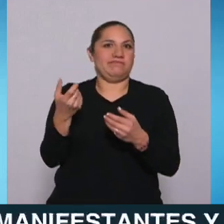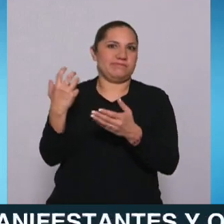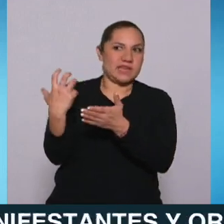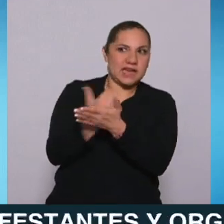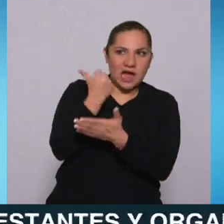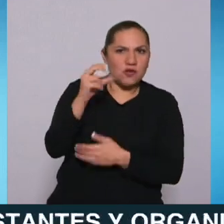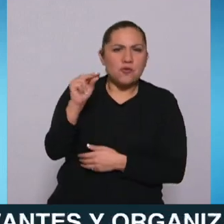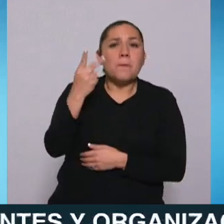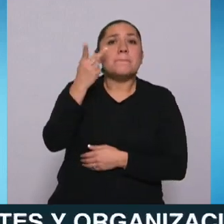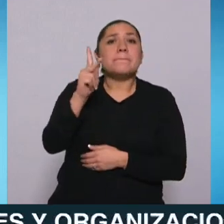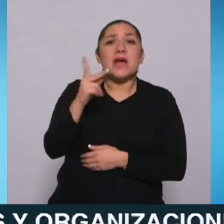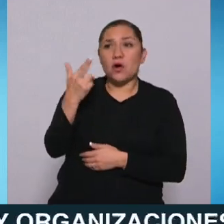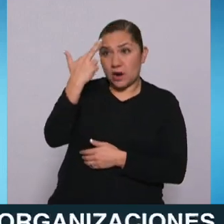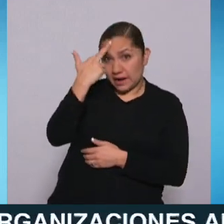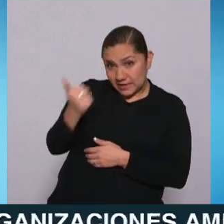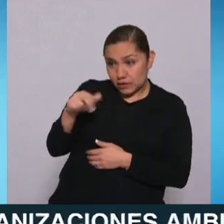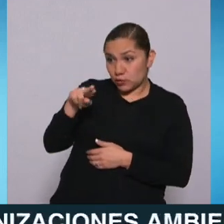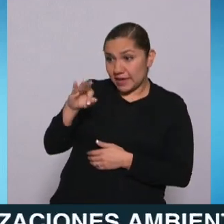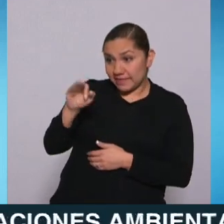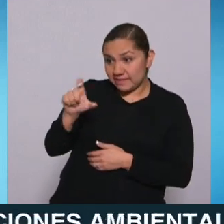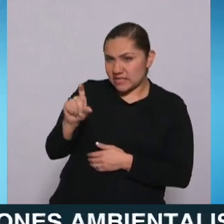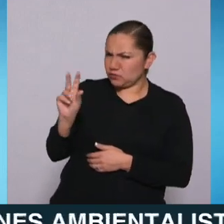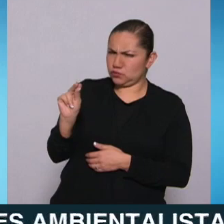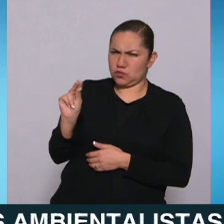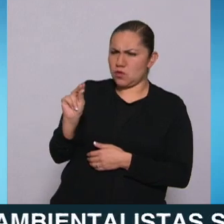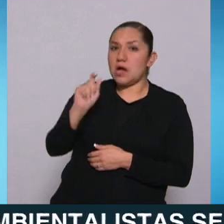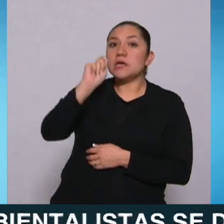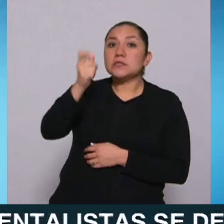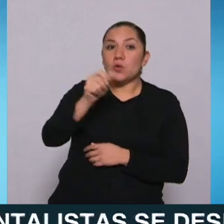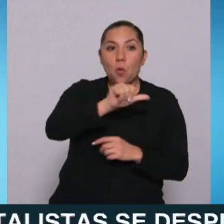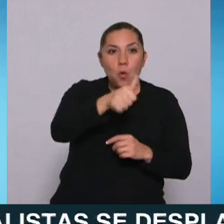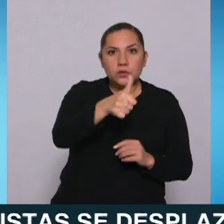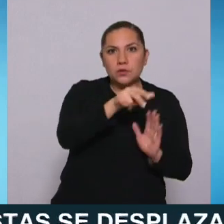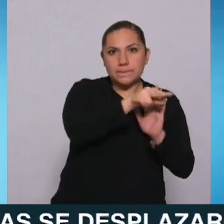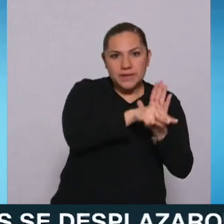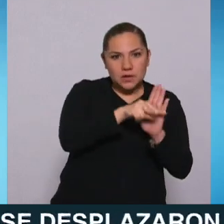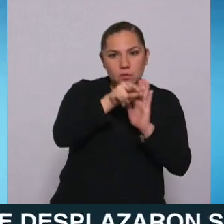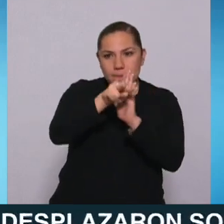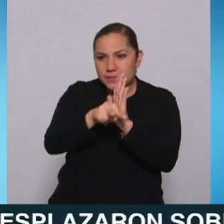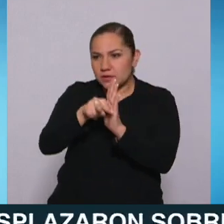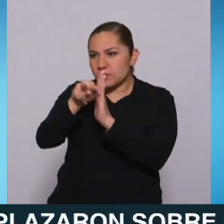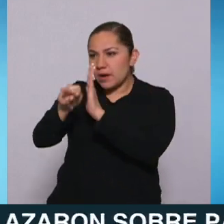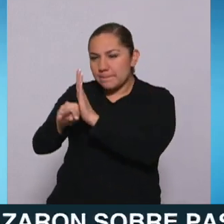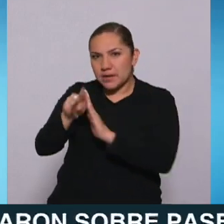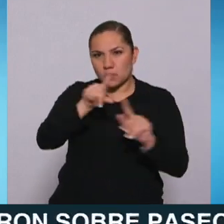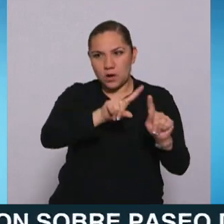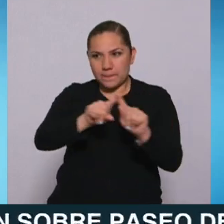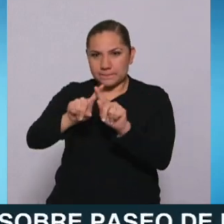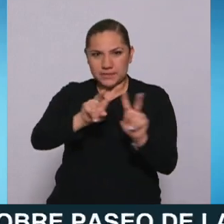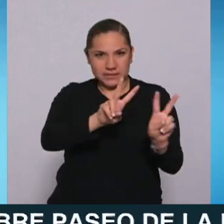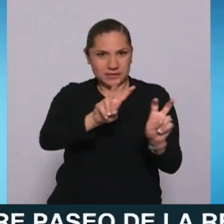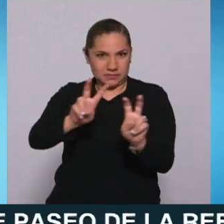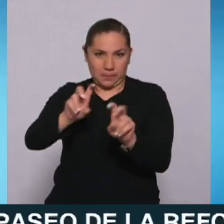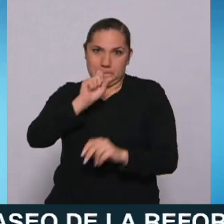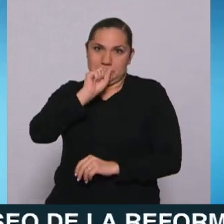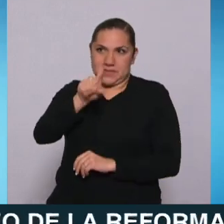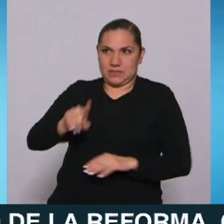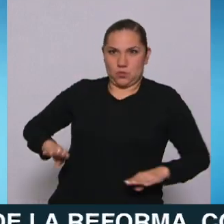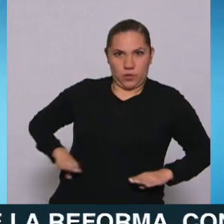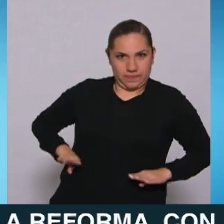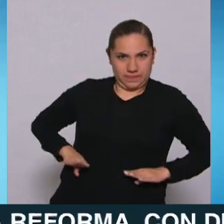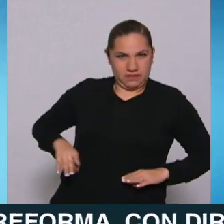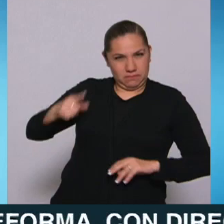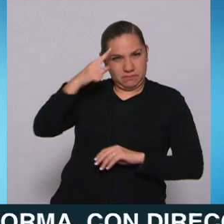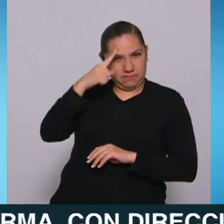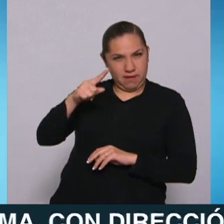la competencia y la calidad de las películas que compiten en la misma categoría, por así decirlo, y sobre todo por la tendencia